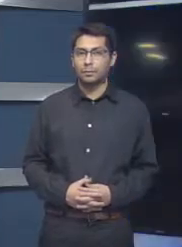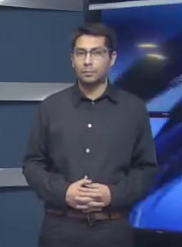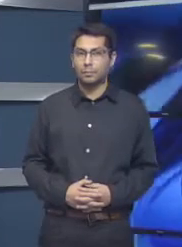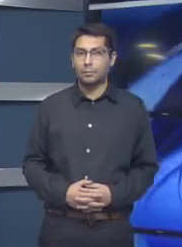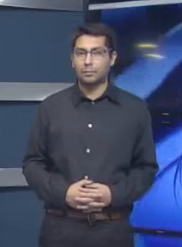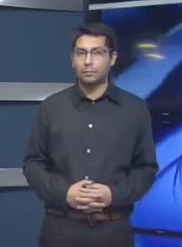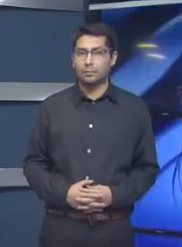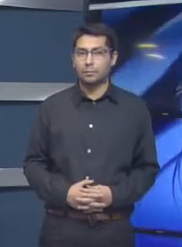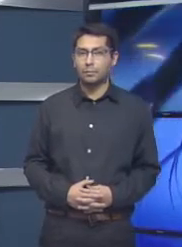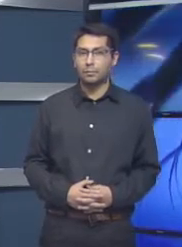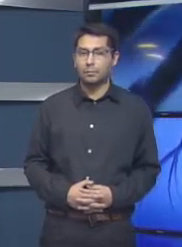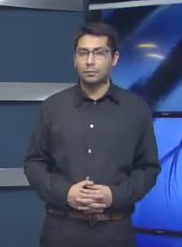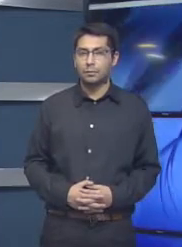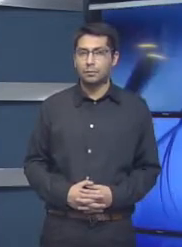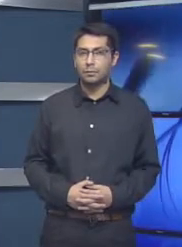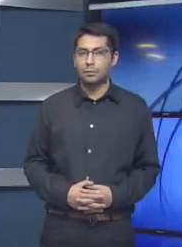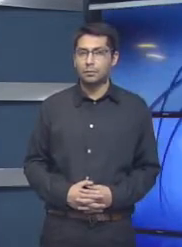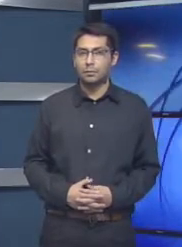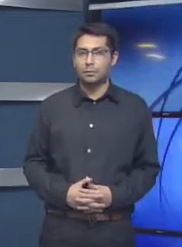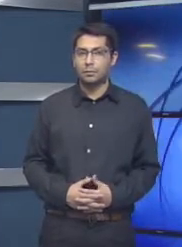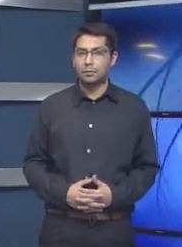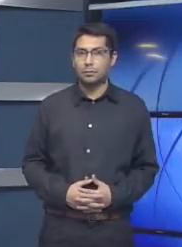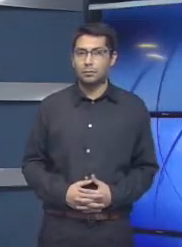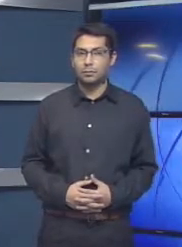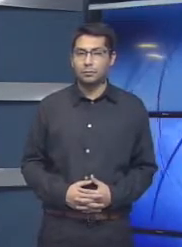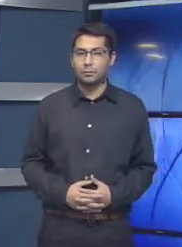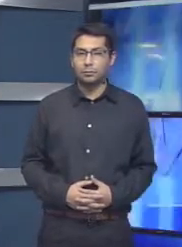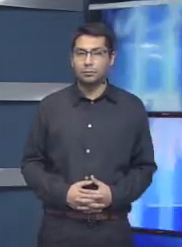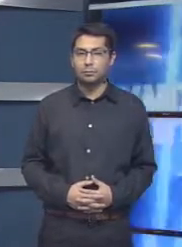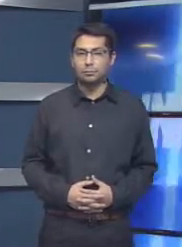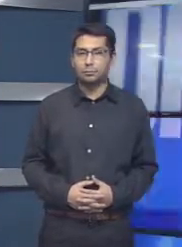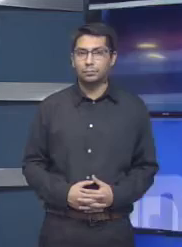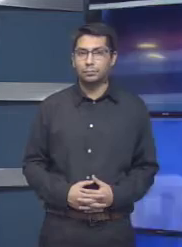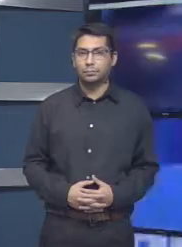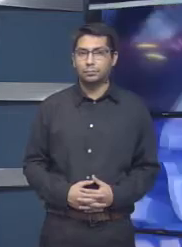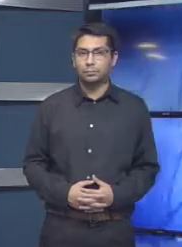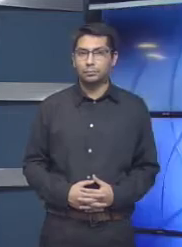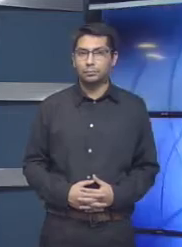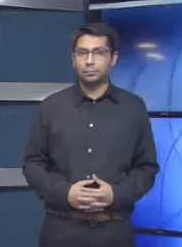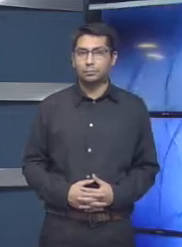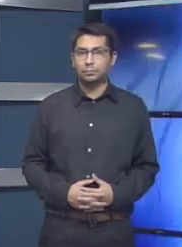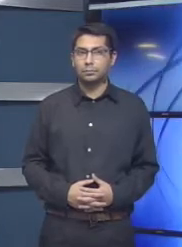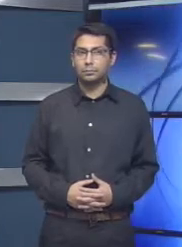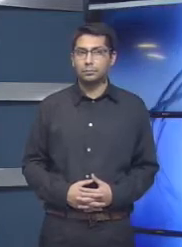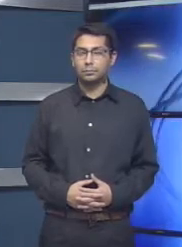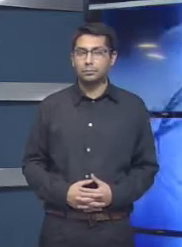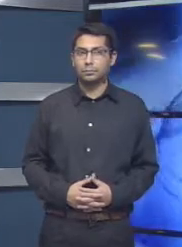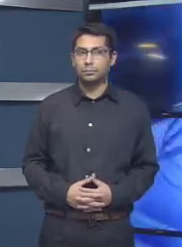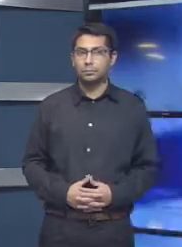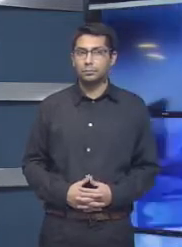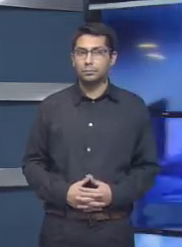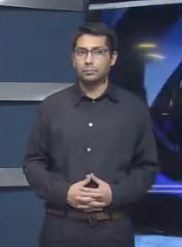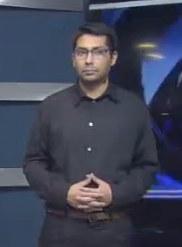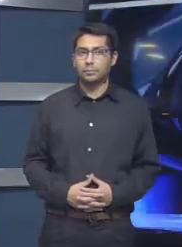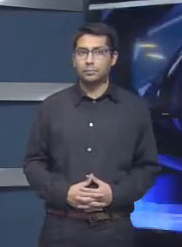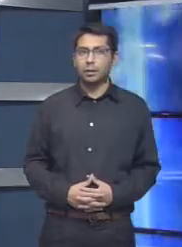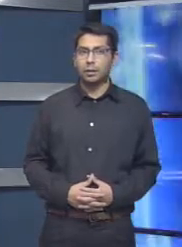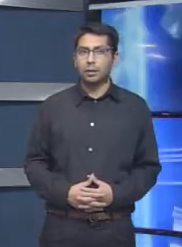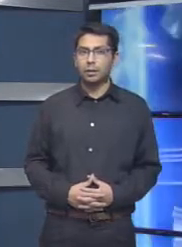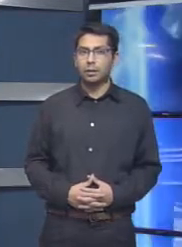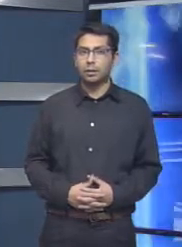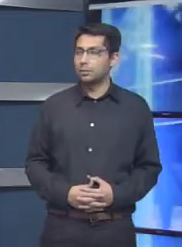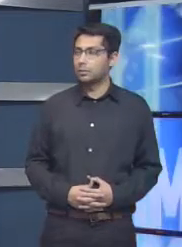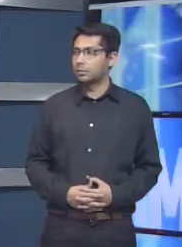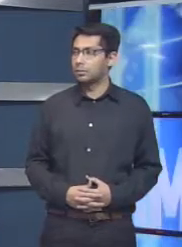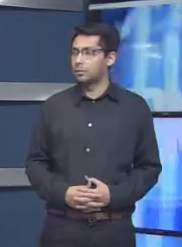menos pasarlo, pero hay muchos productos que son complementarios a la construcción y que no están llegando a la provincia. Claro, y de